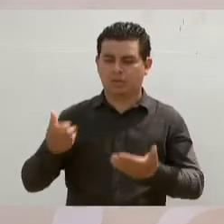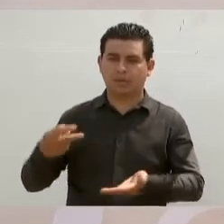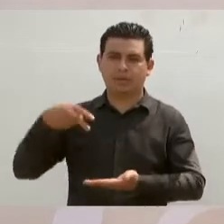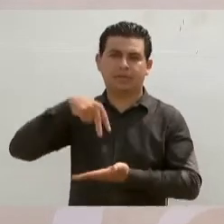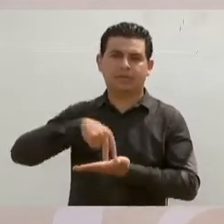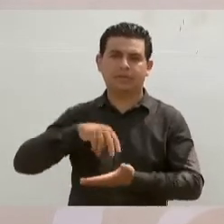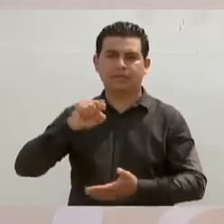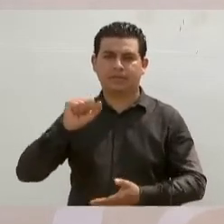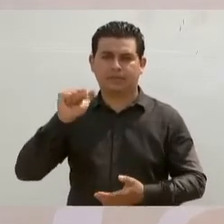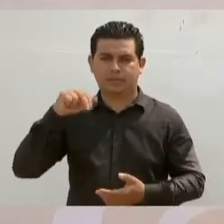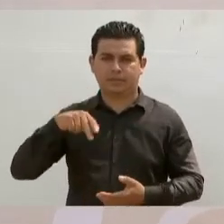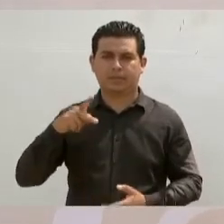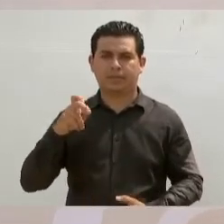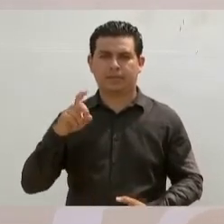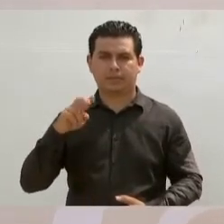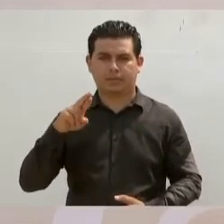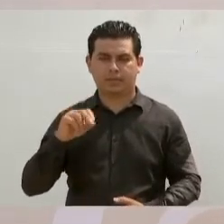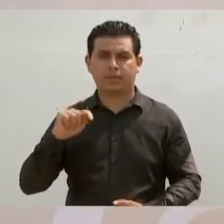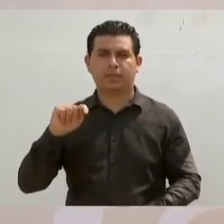Tapanatepec,